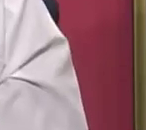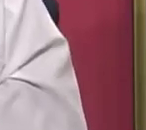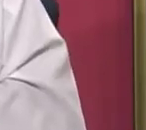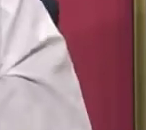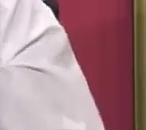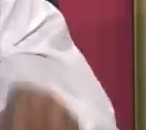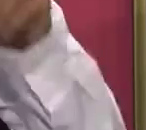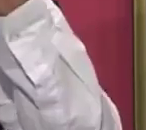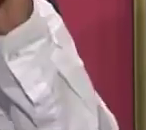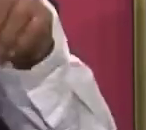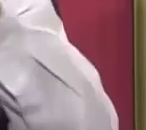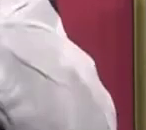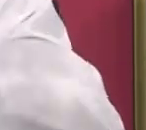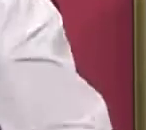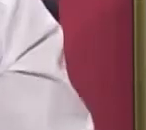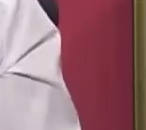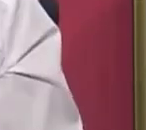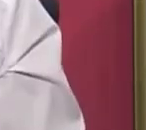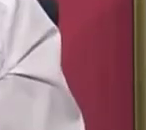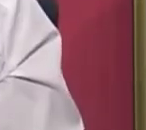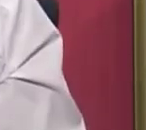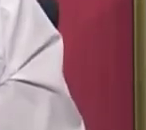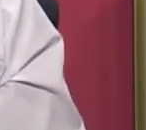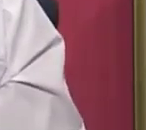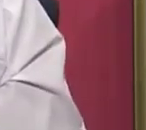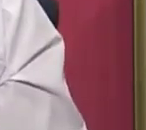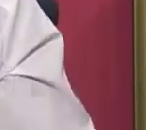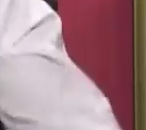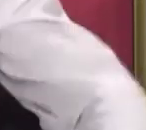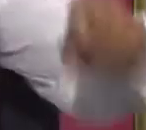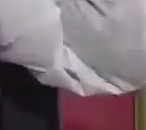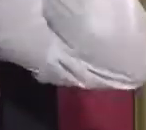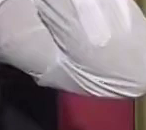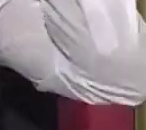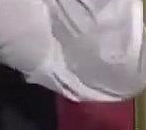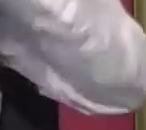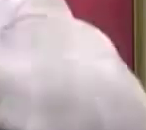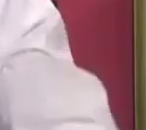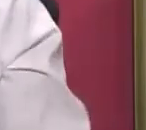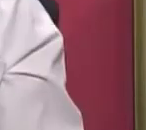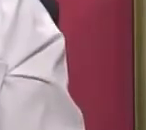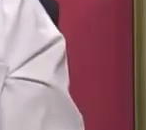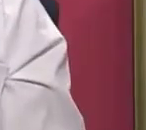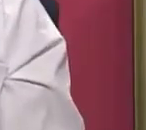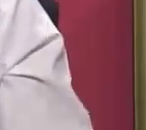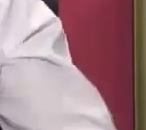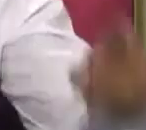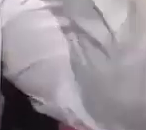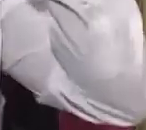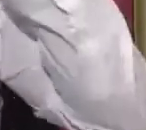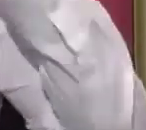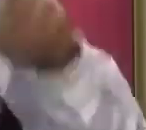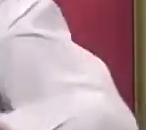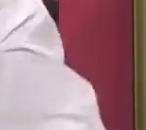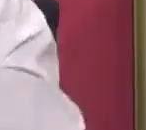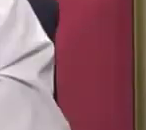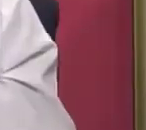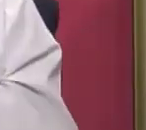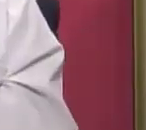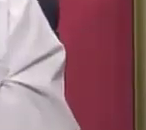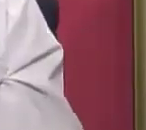nuestra vida, una sola palabra debe salir de nuestra boca. A nuestro Dios obedeceremos y a Él